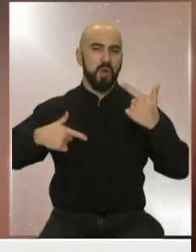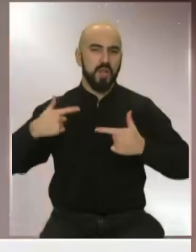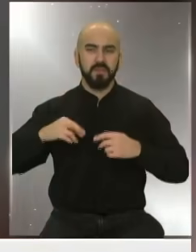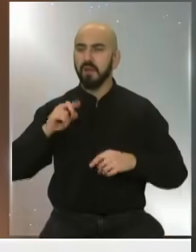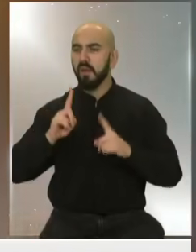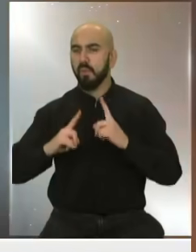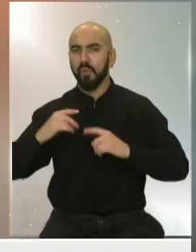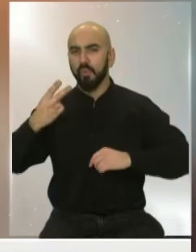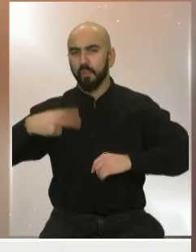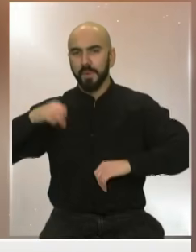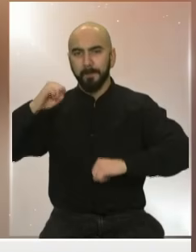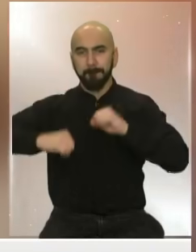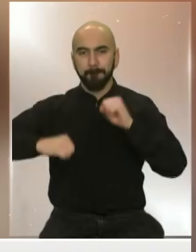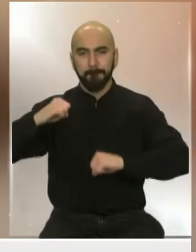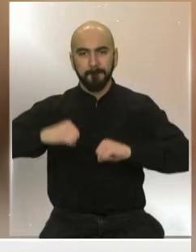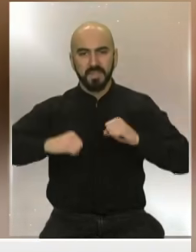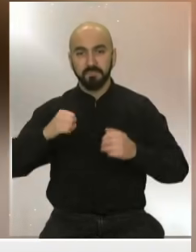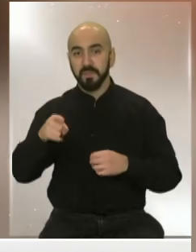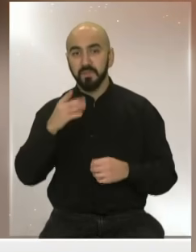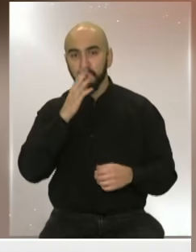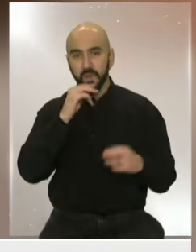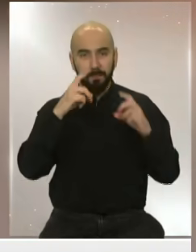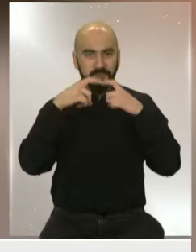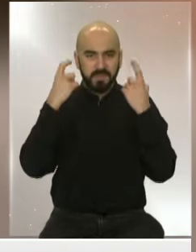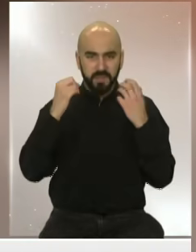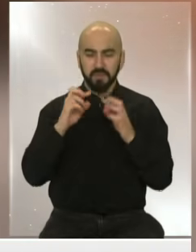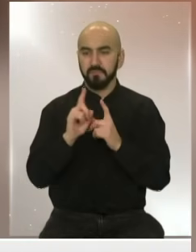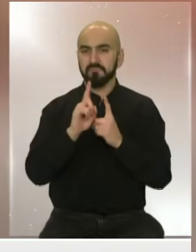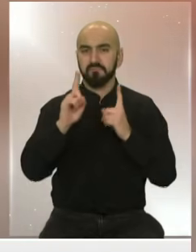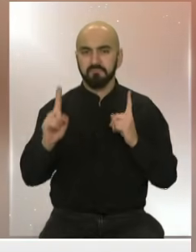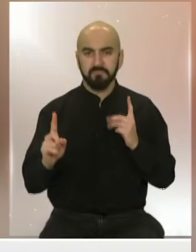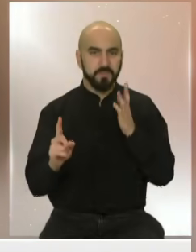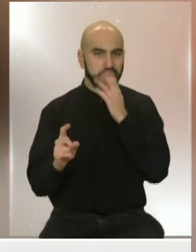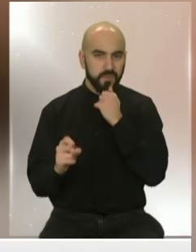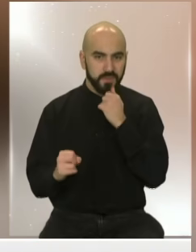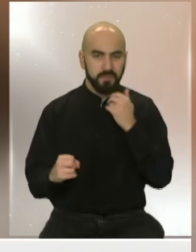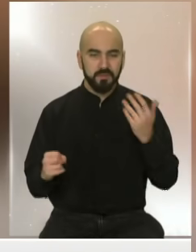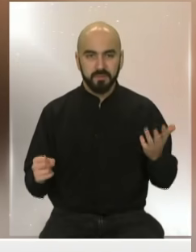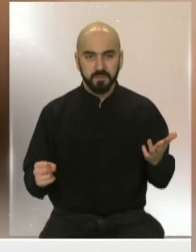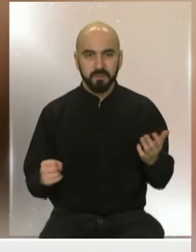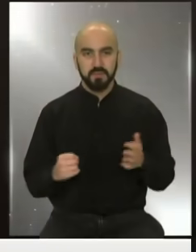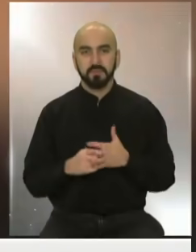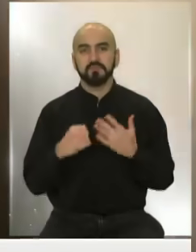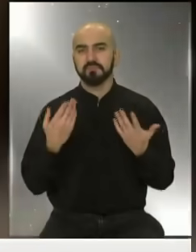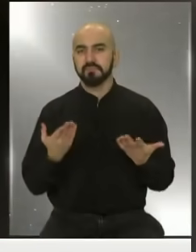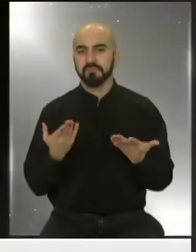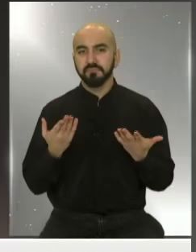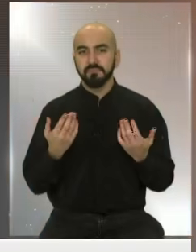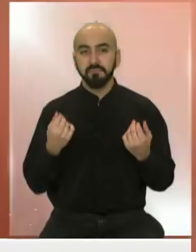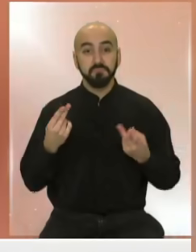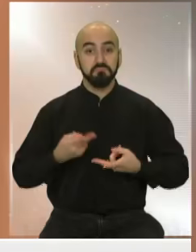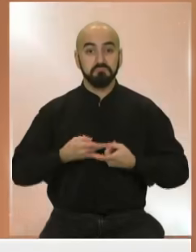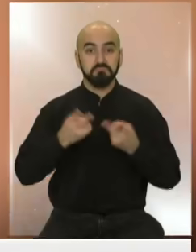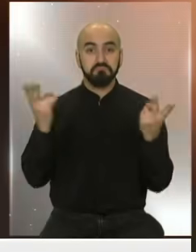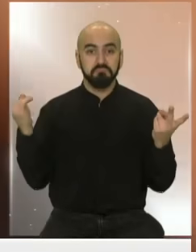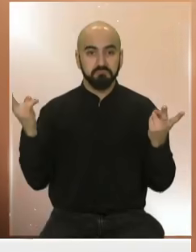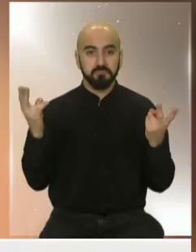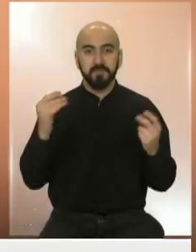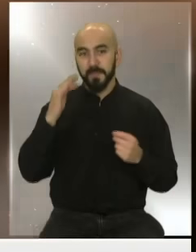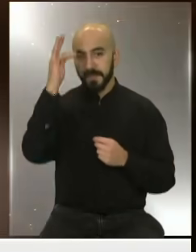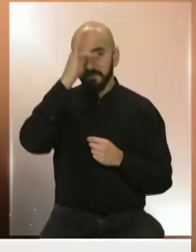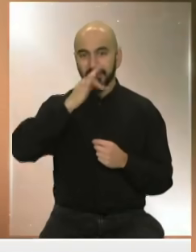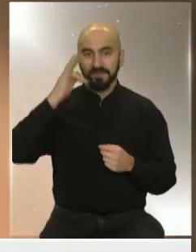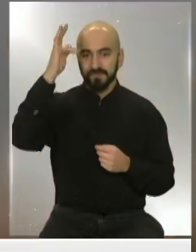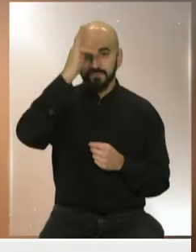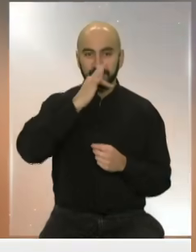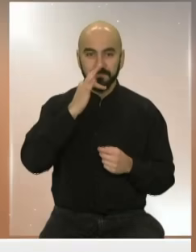Este festejo, donde no hubo mascarillas ni menos distancia social, nada, fue transmitido por el cumpleañero a través de